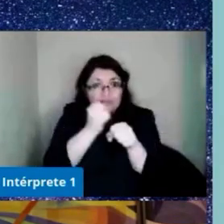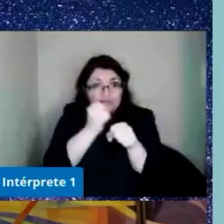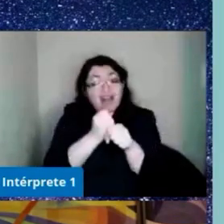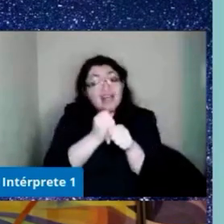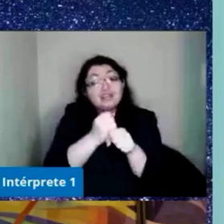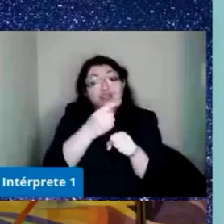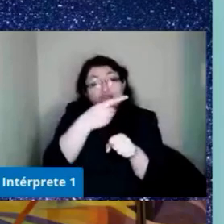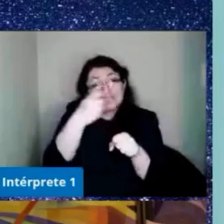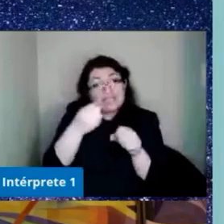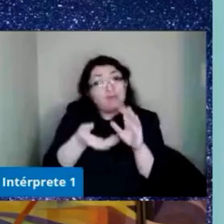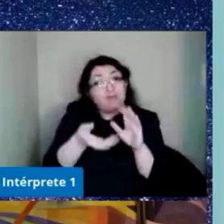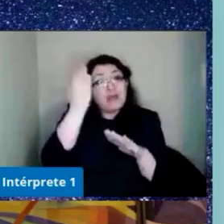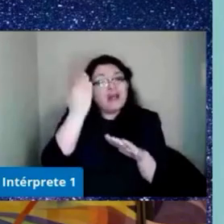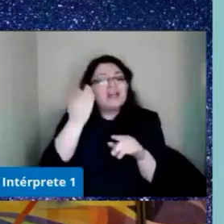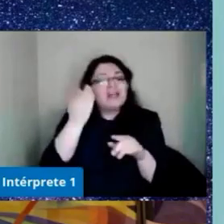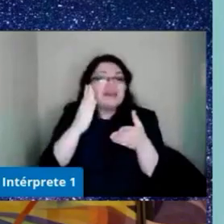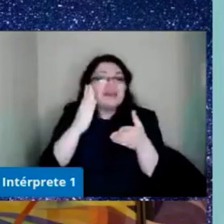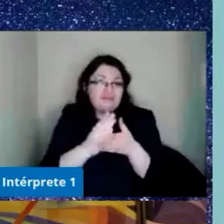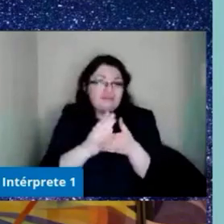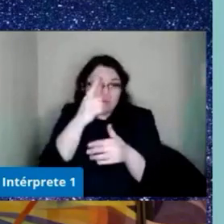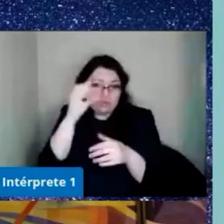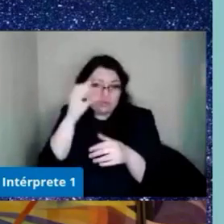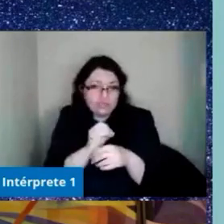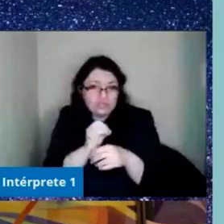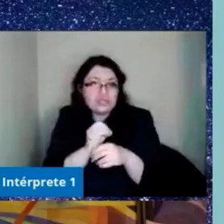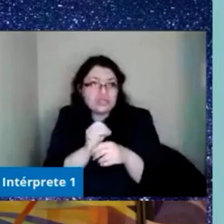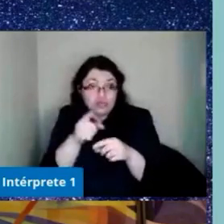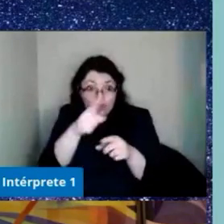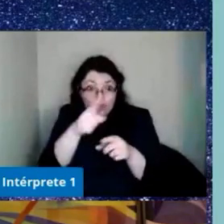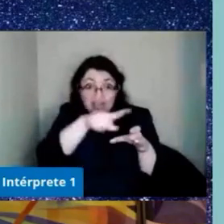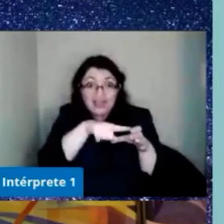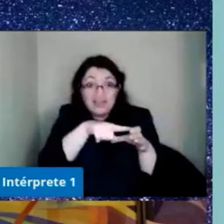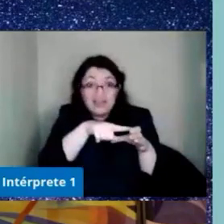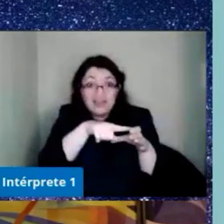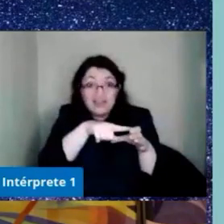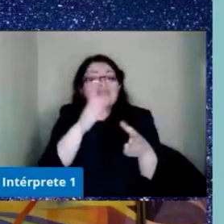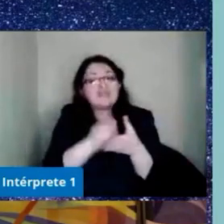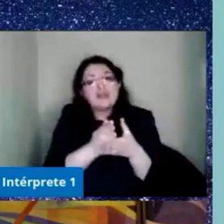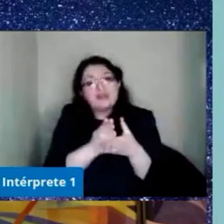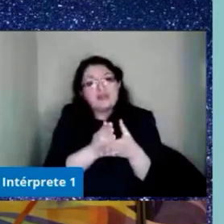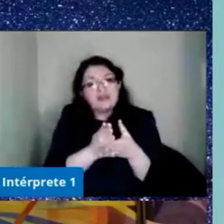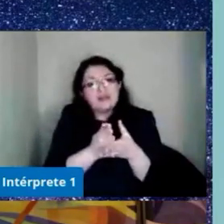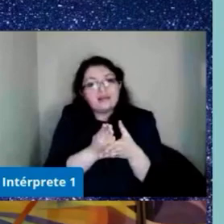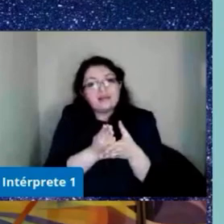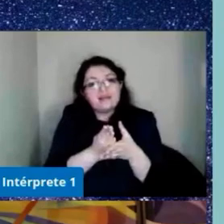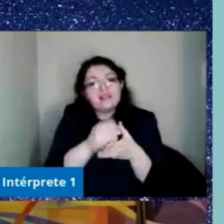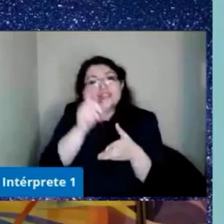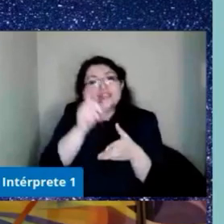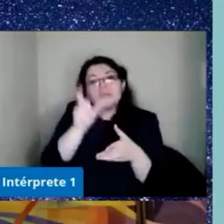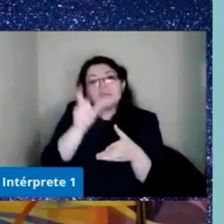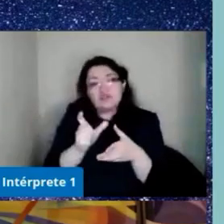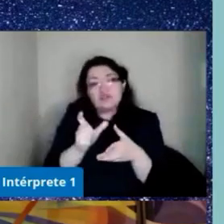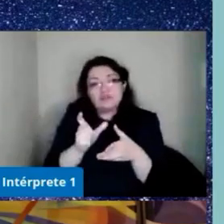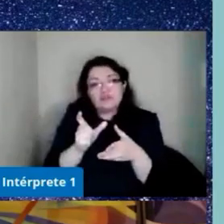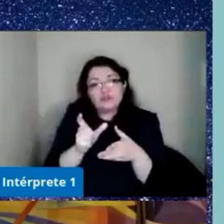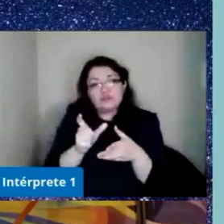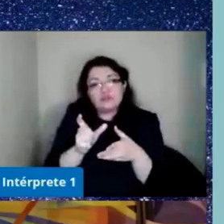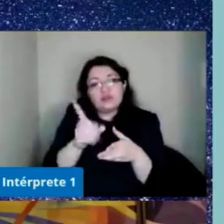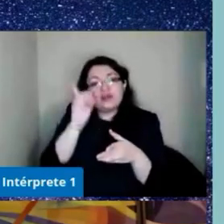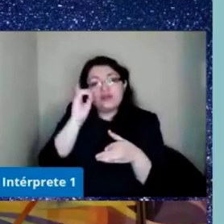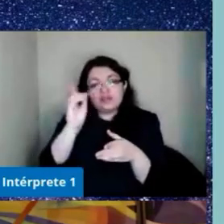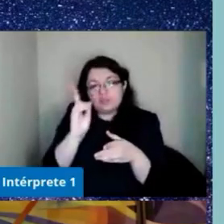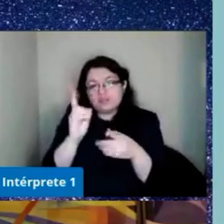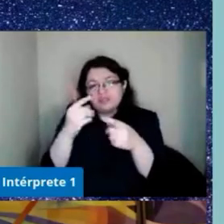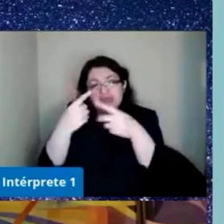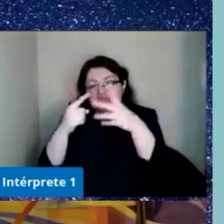un 1% de esos trabajadores eh, digamos que sean personas con alguna discapacidad.